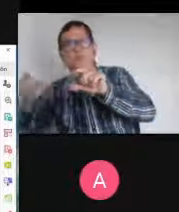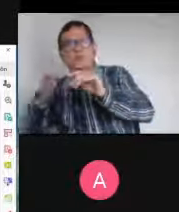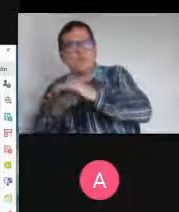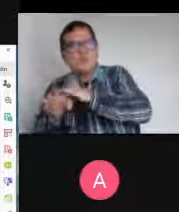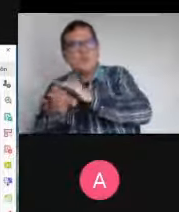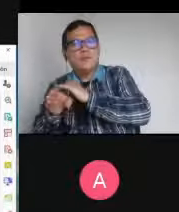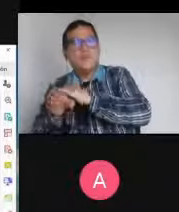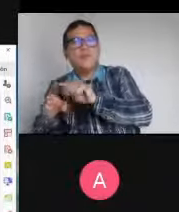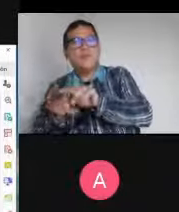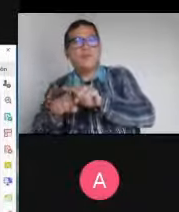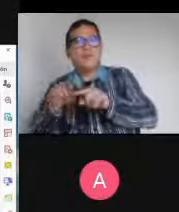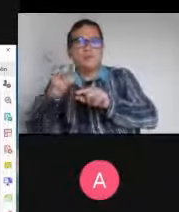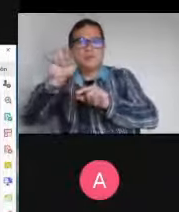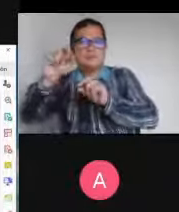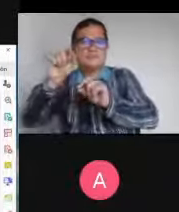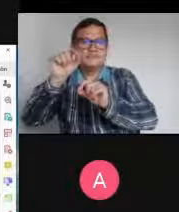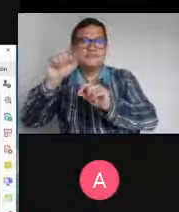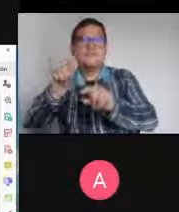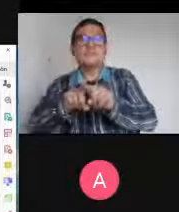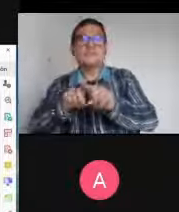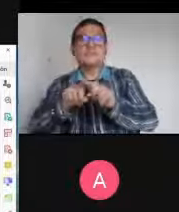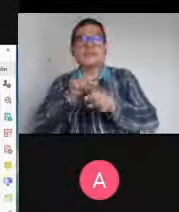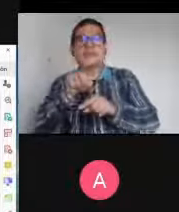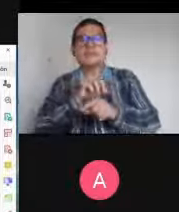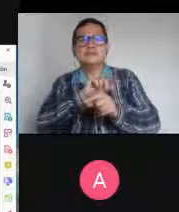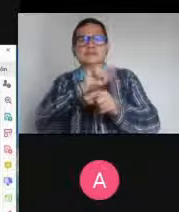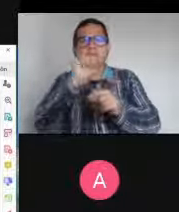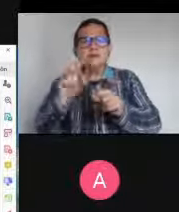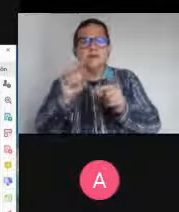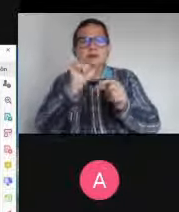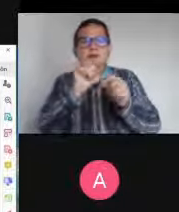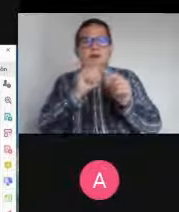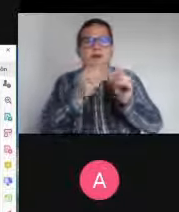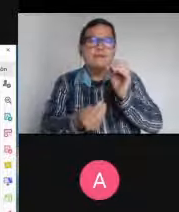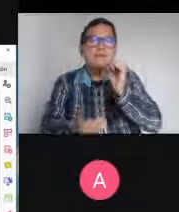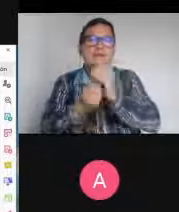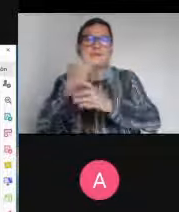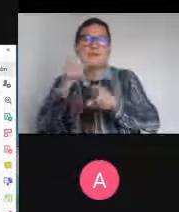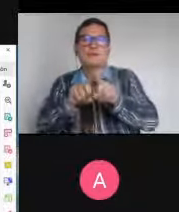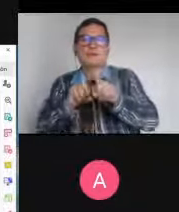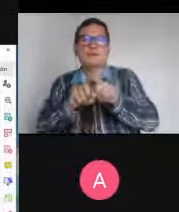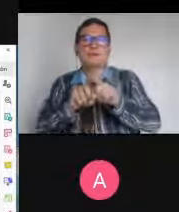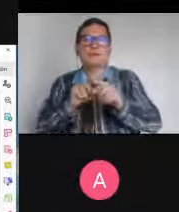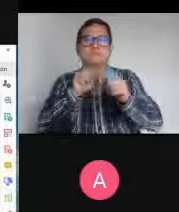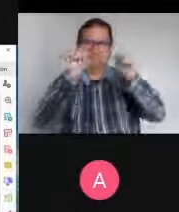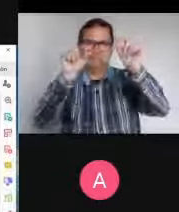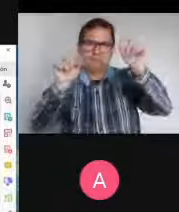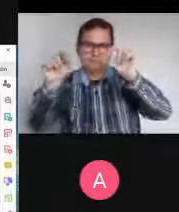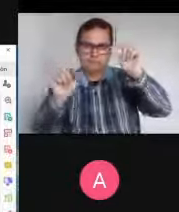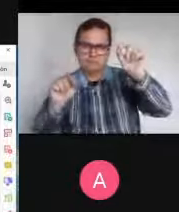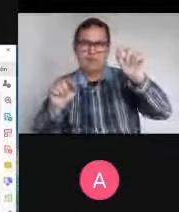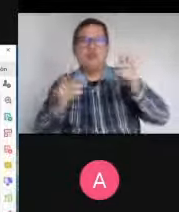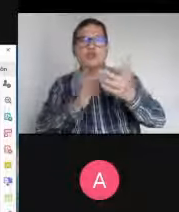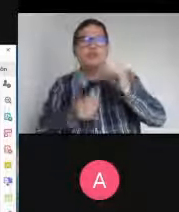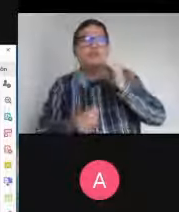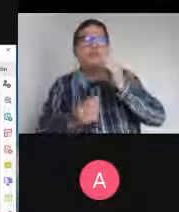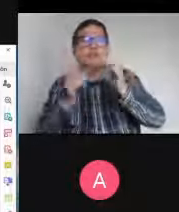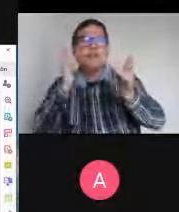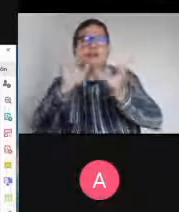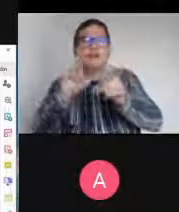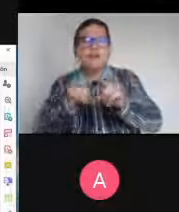un pin está conectado aquí a donde llega nuestro generador y el otro está conectado aquí donde llega nuestro generador. Entonces ahí estamos viendo